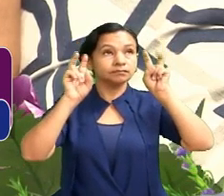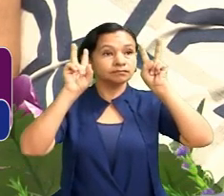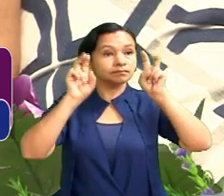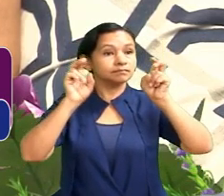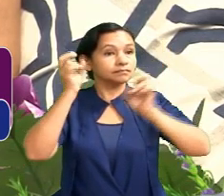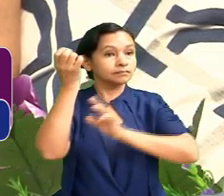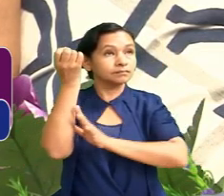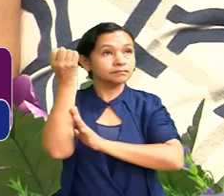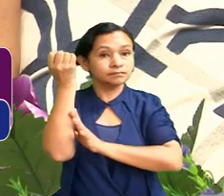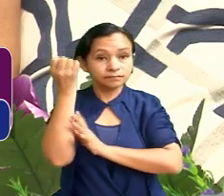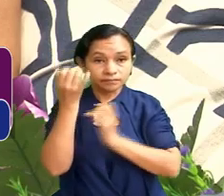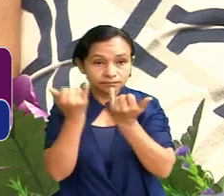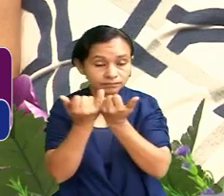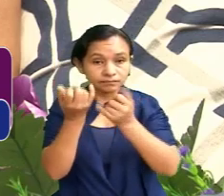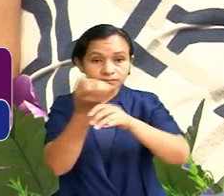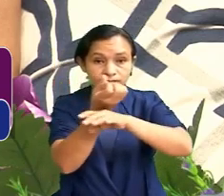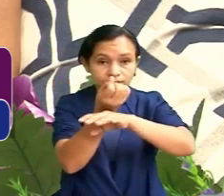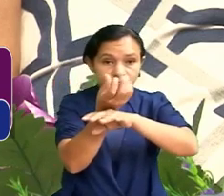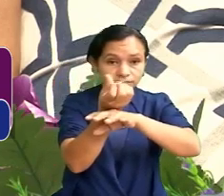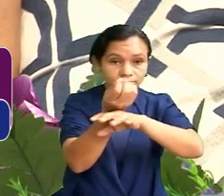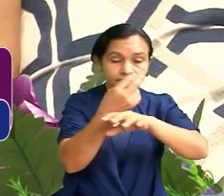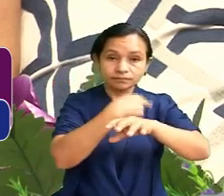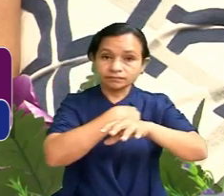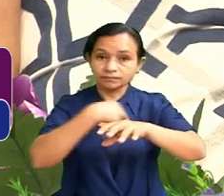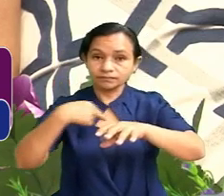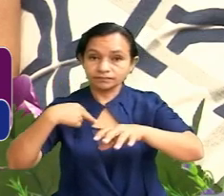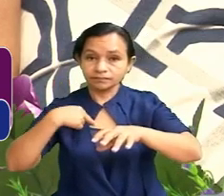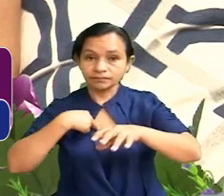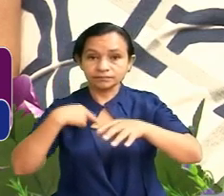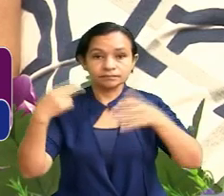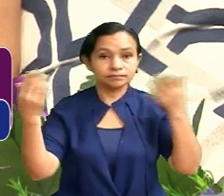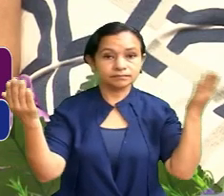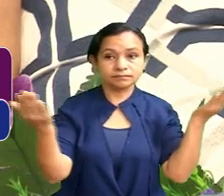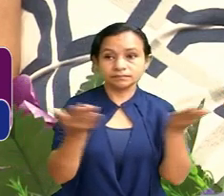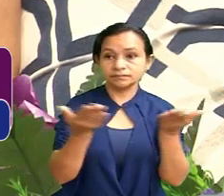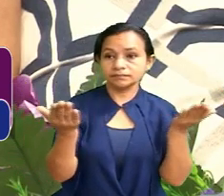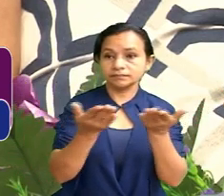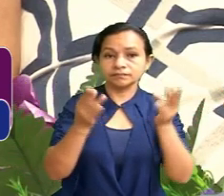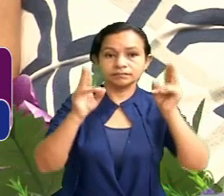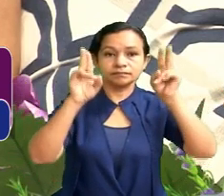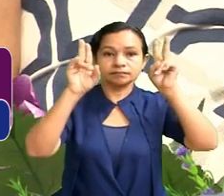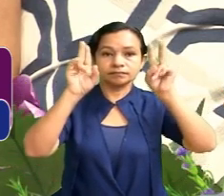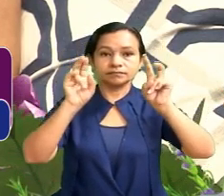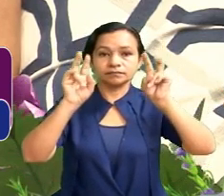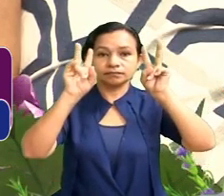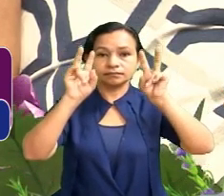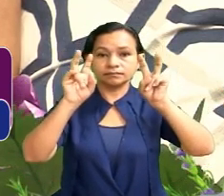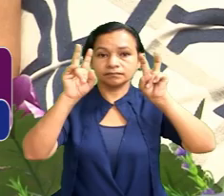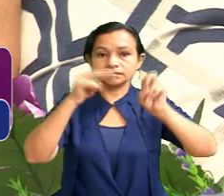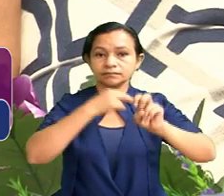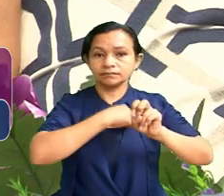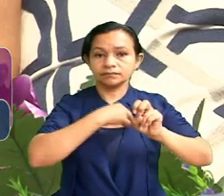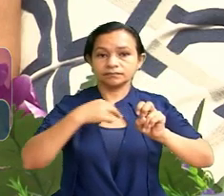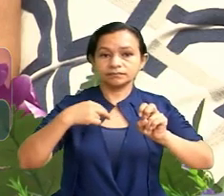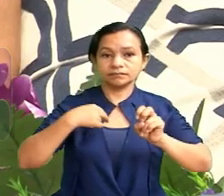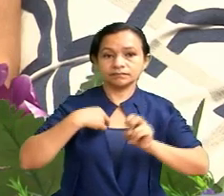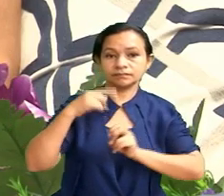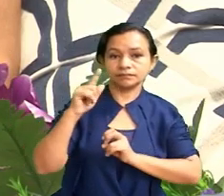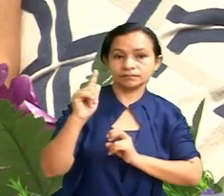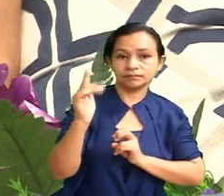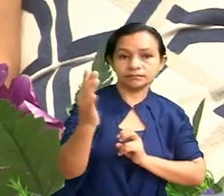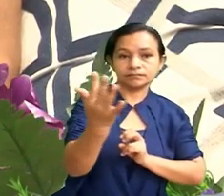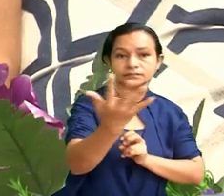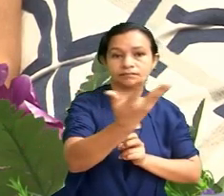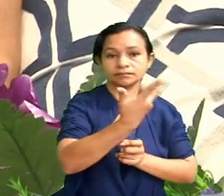alcaldías están en ejecución de diversas líneas de trabajo en temas que les competen a todas las alcaldías